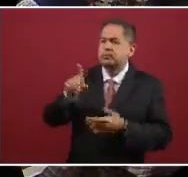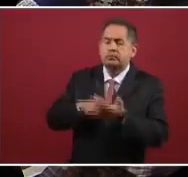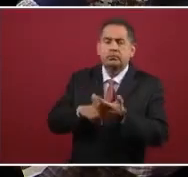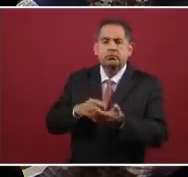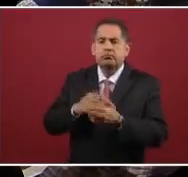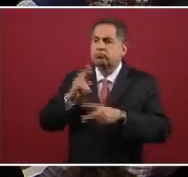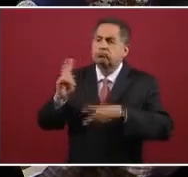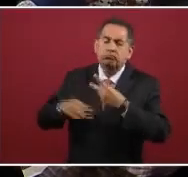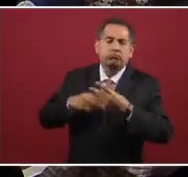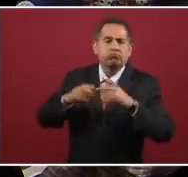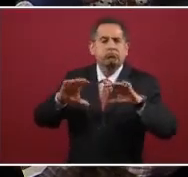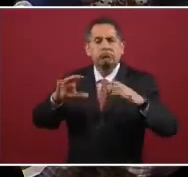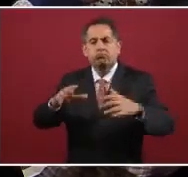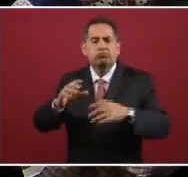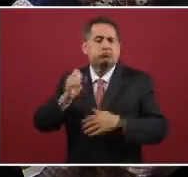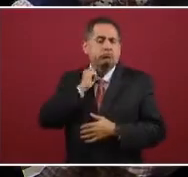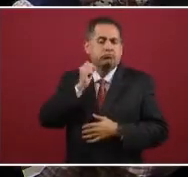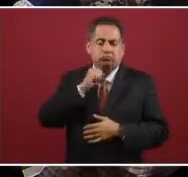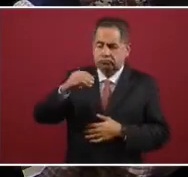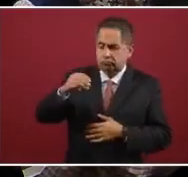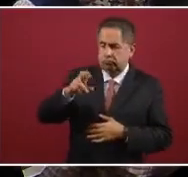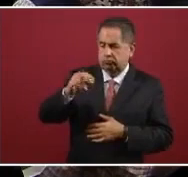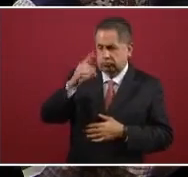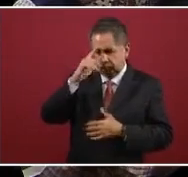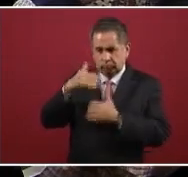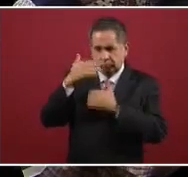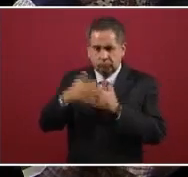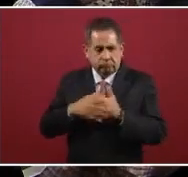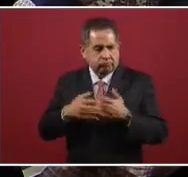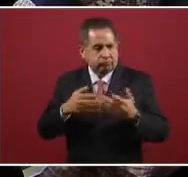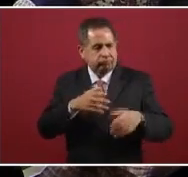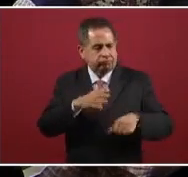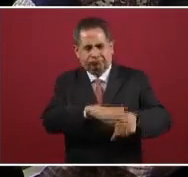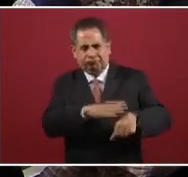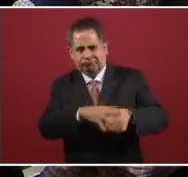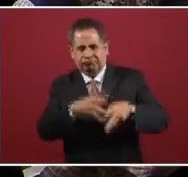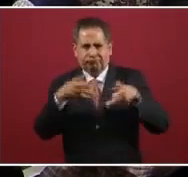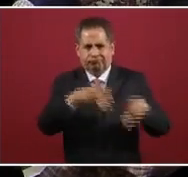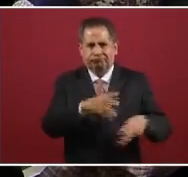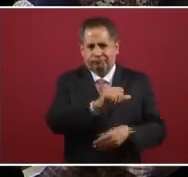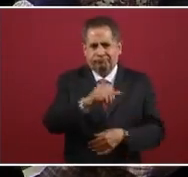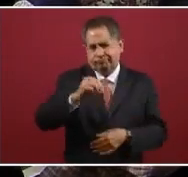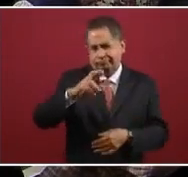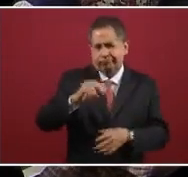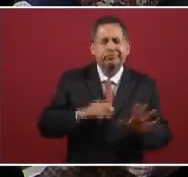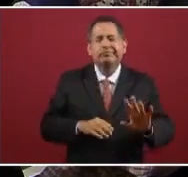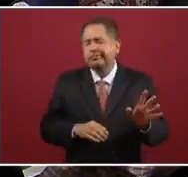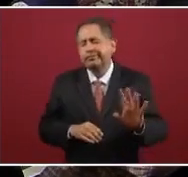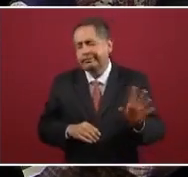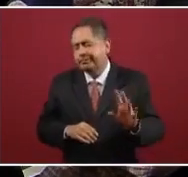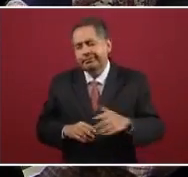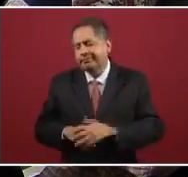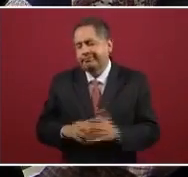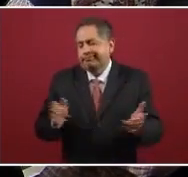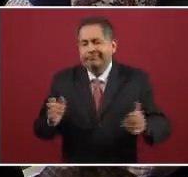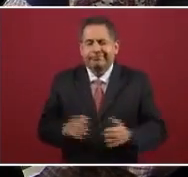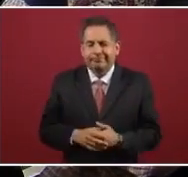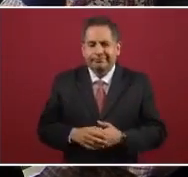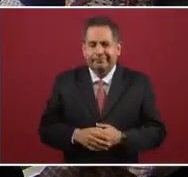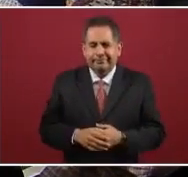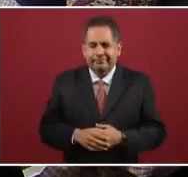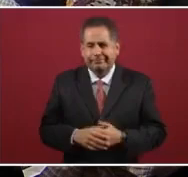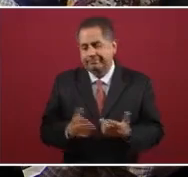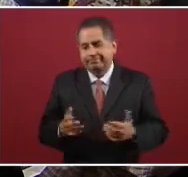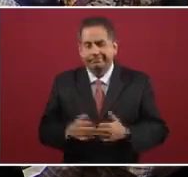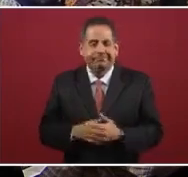a la plenaria de los senadores de Morena, si usted planeaba darle un jalón de orejas. No. Pues. No, eso no. No, plan,